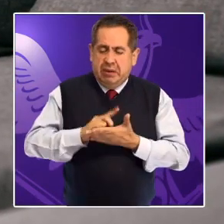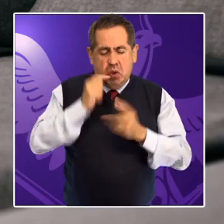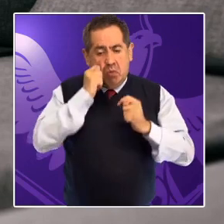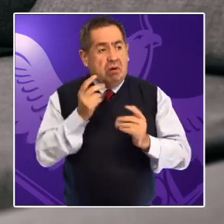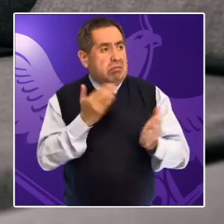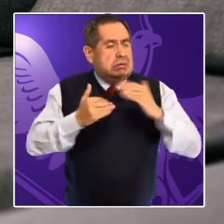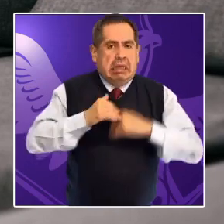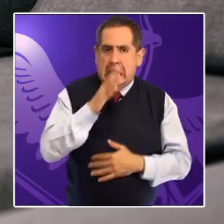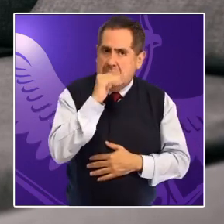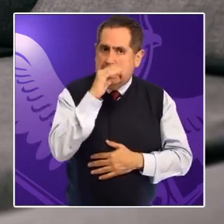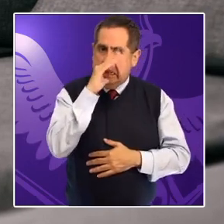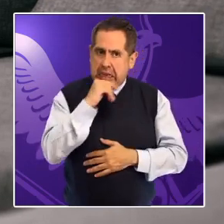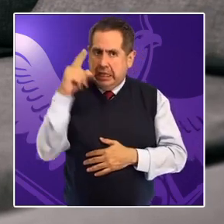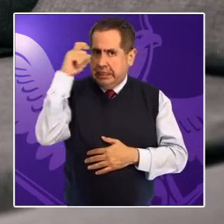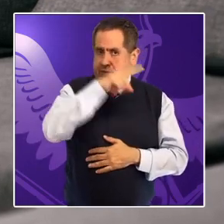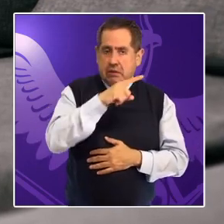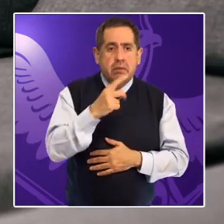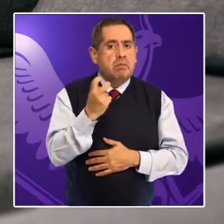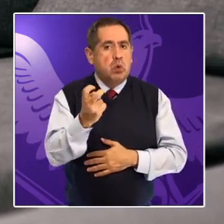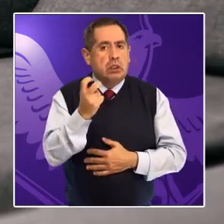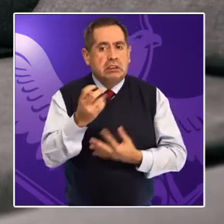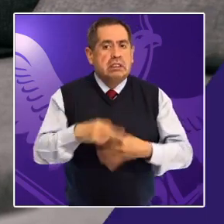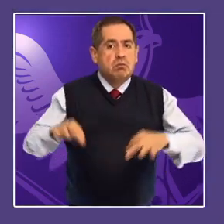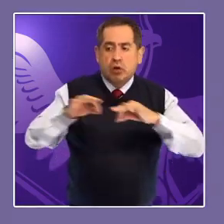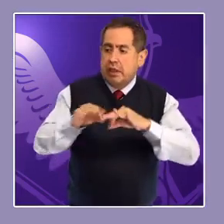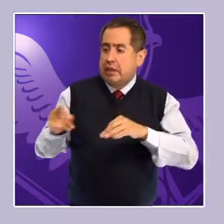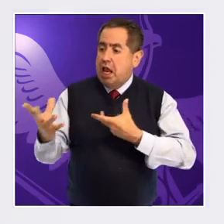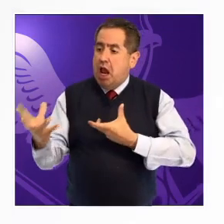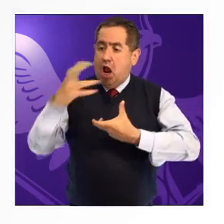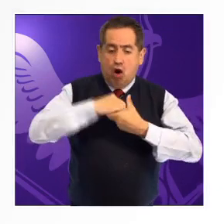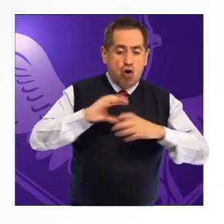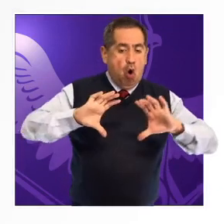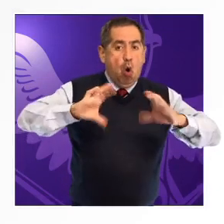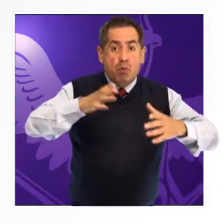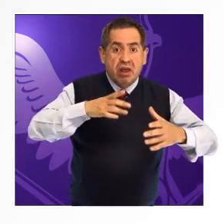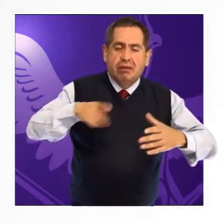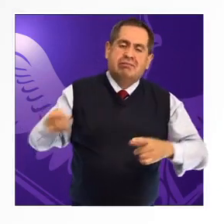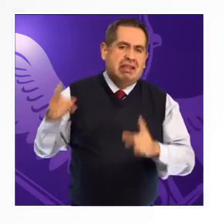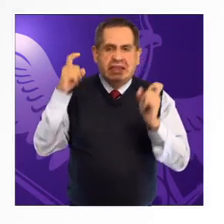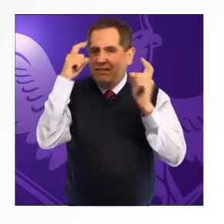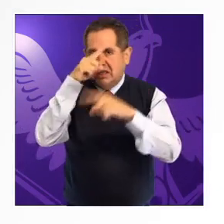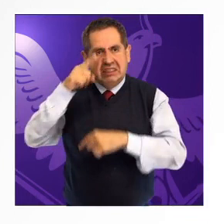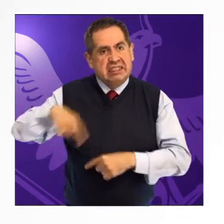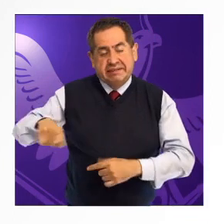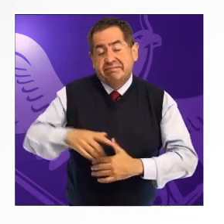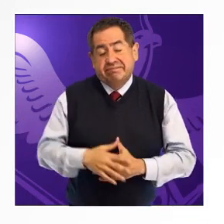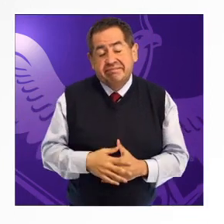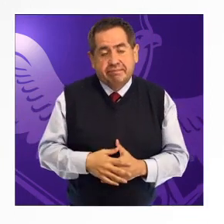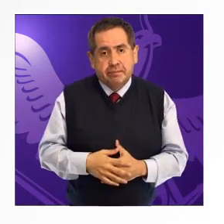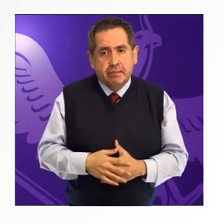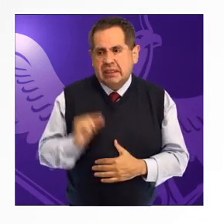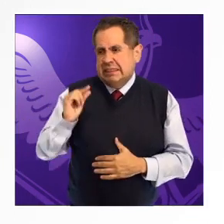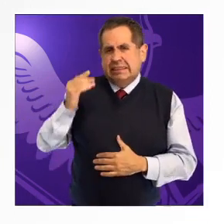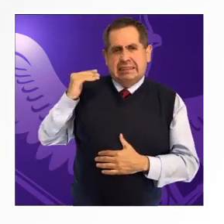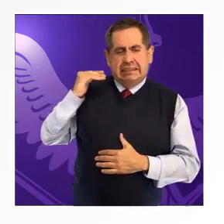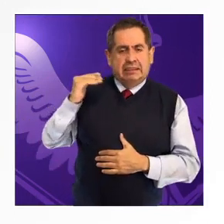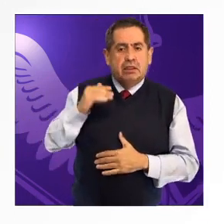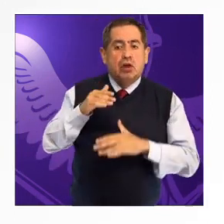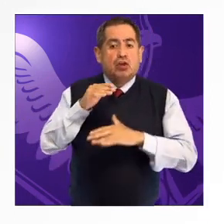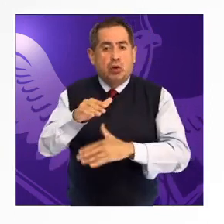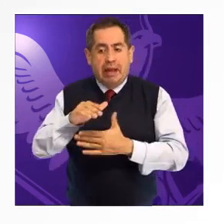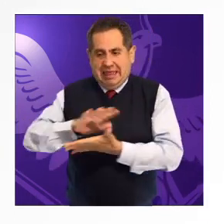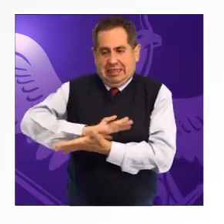discapacidad, por lo que la participación en la vida de la comunidad es más difícil. Según la última encuesta nacional